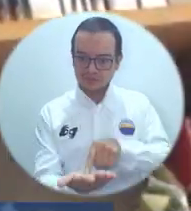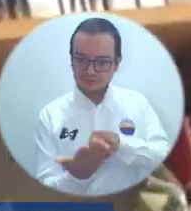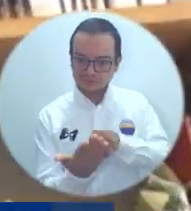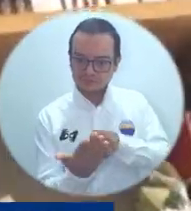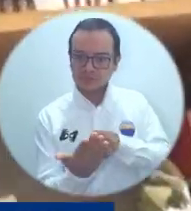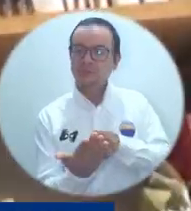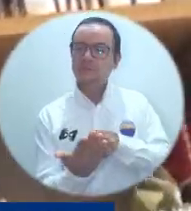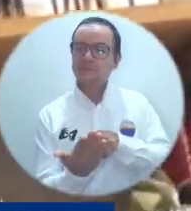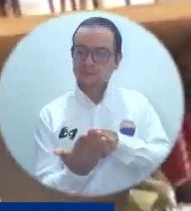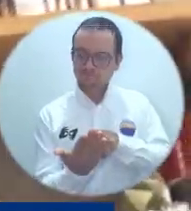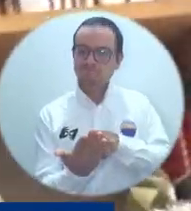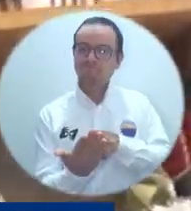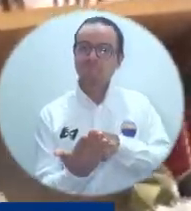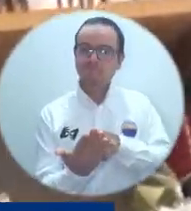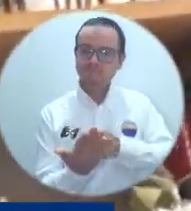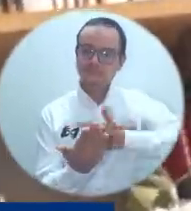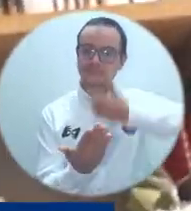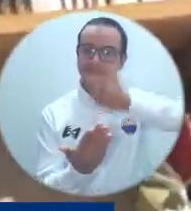una propuesta